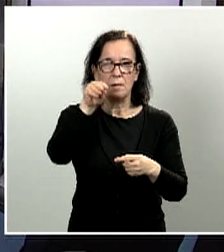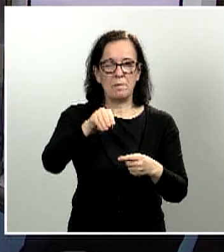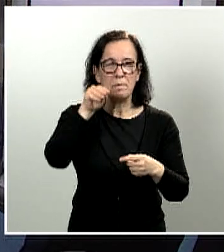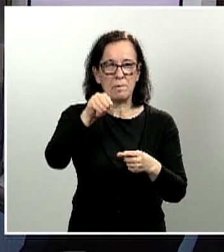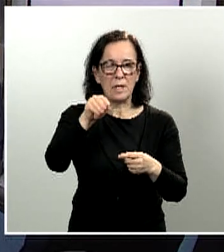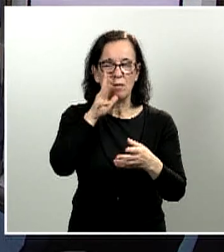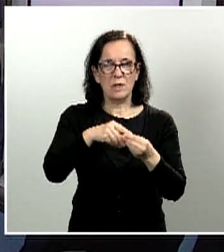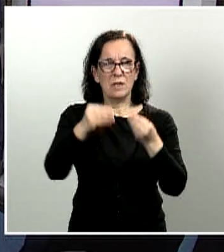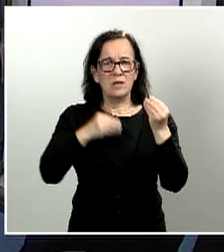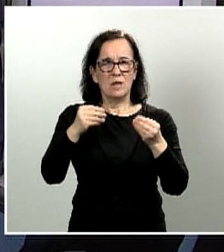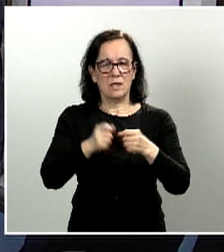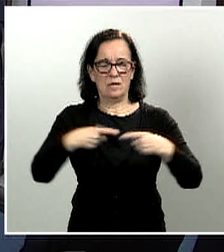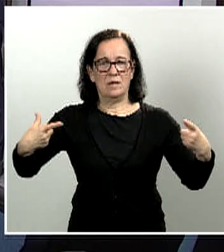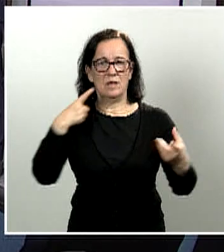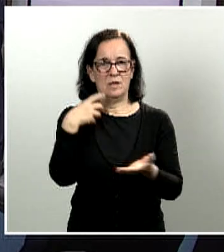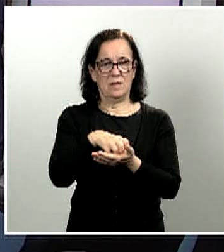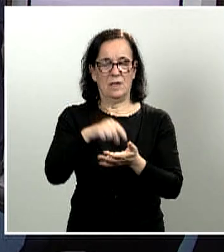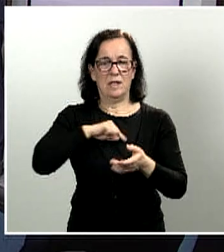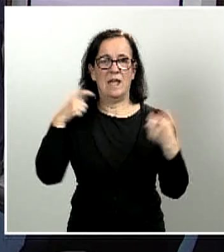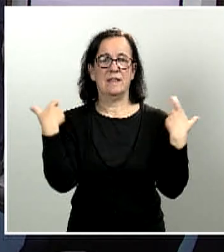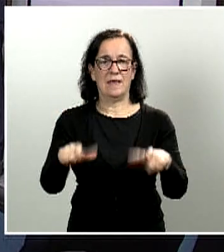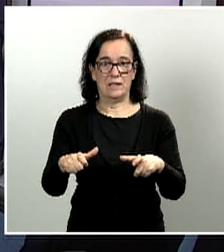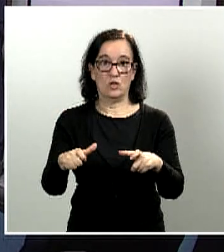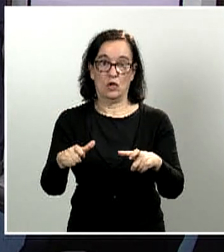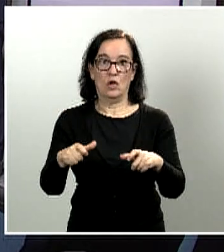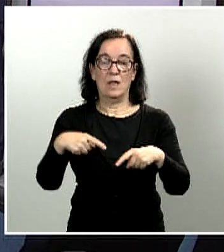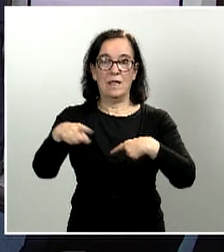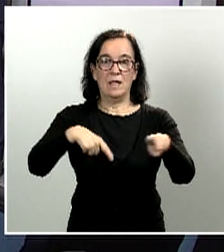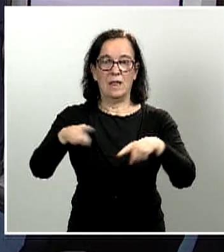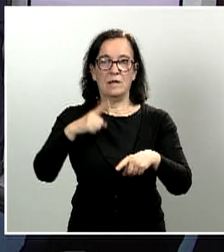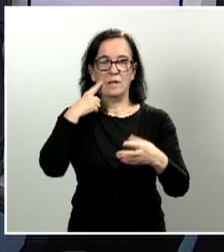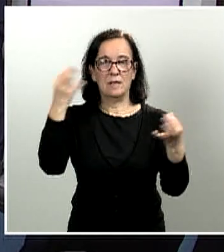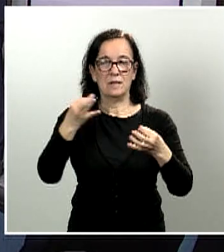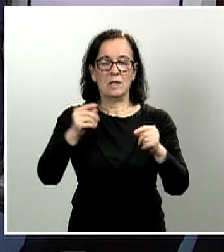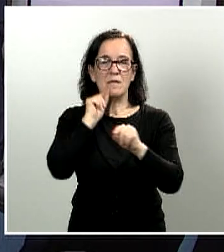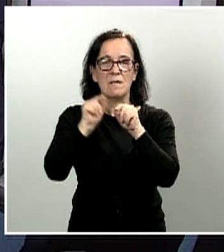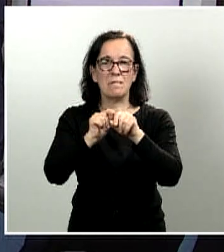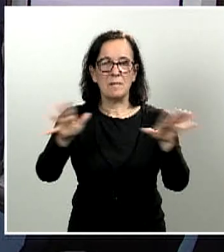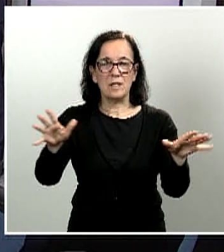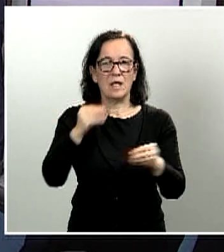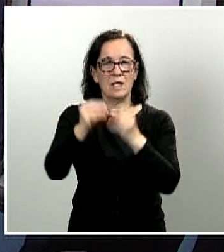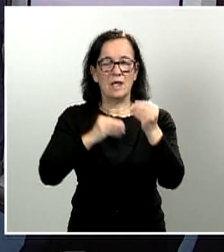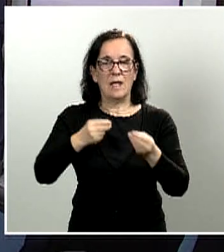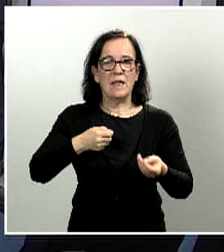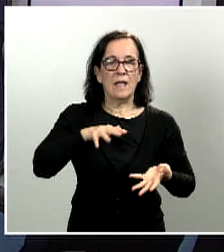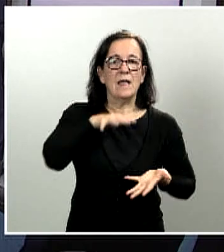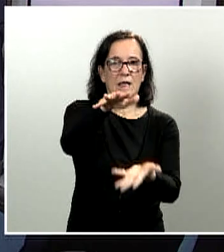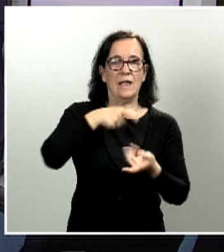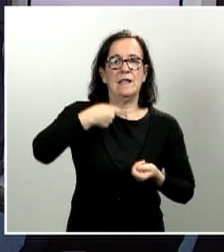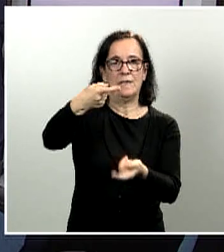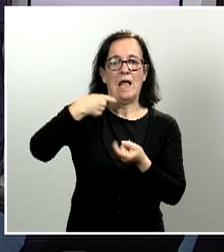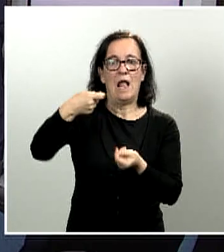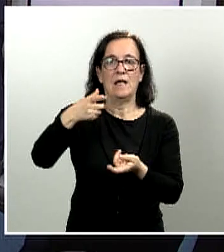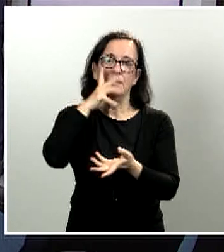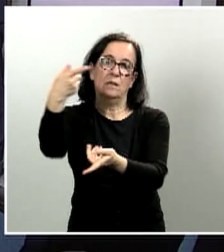considera un crecimiento de la inquietud en el sector del transporte por carretera por el riesgo de transmisión del virus en las operaciones de carga y descarga